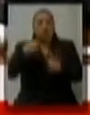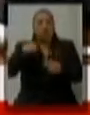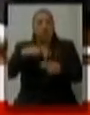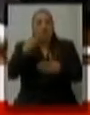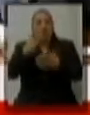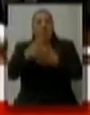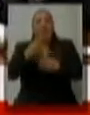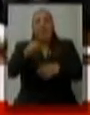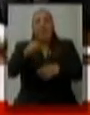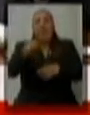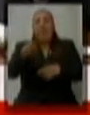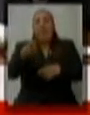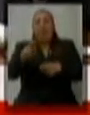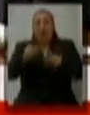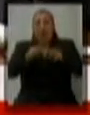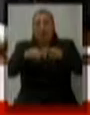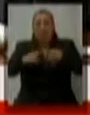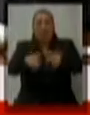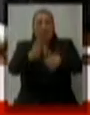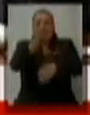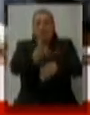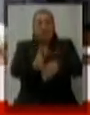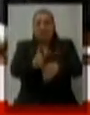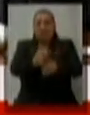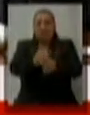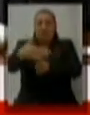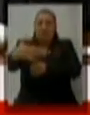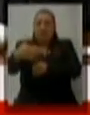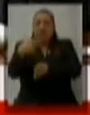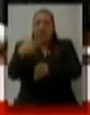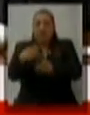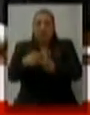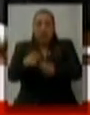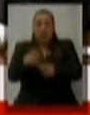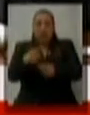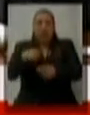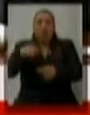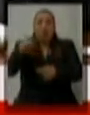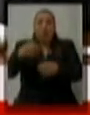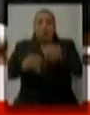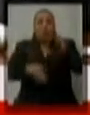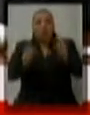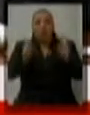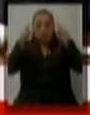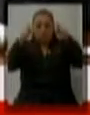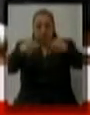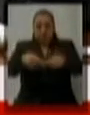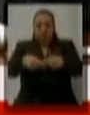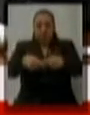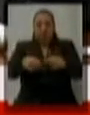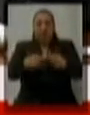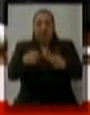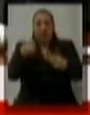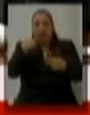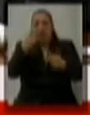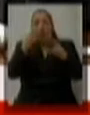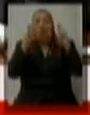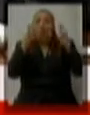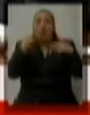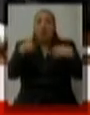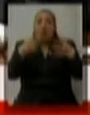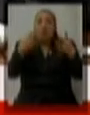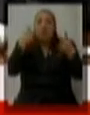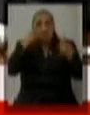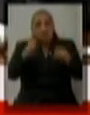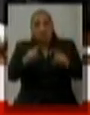Chile tienen justamente un diferendo limítrofe en la Corte Internacional de Justicia de La Haya por el tema marítimo, pero que hoy